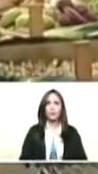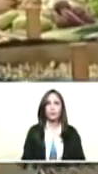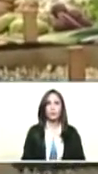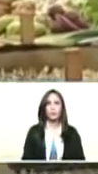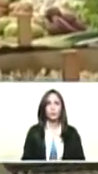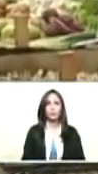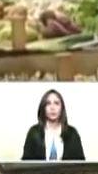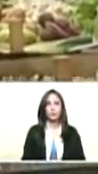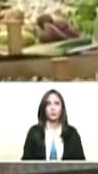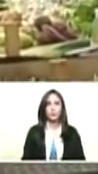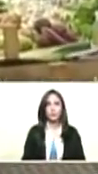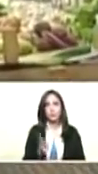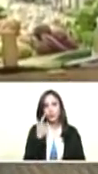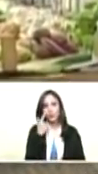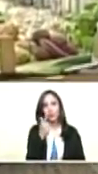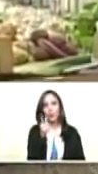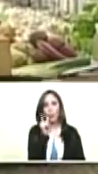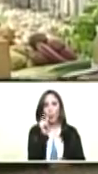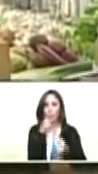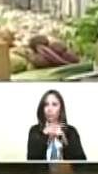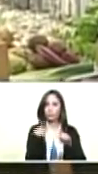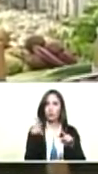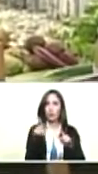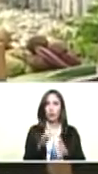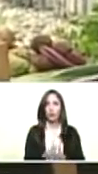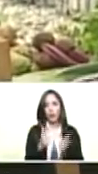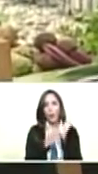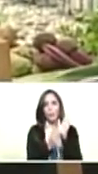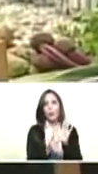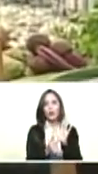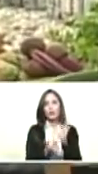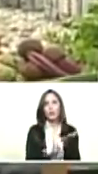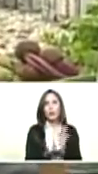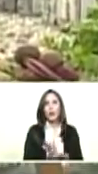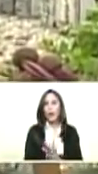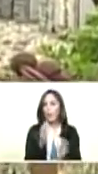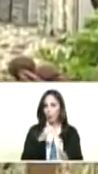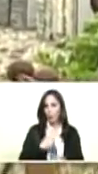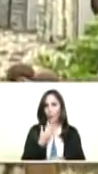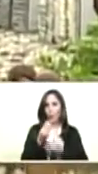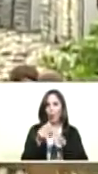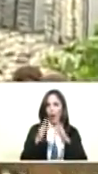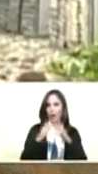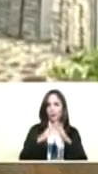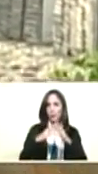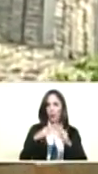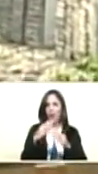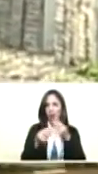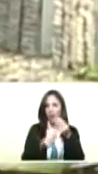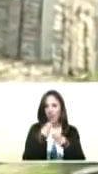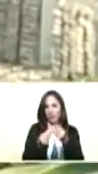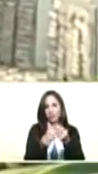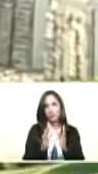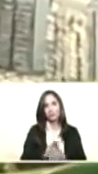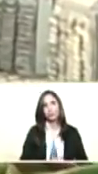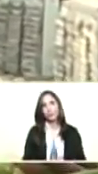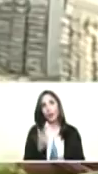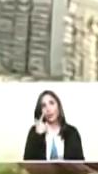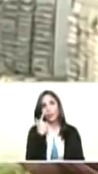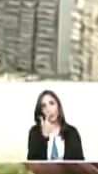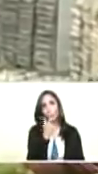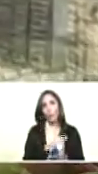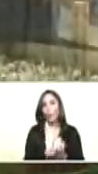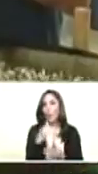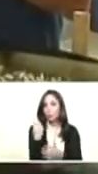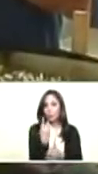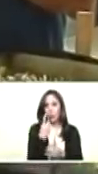continuad. Presidente, aquí tenemos un ejemplo de lo que podemos hacer en la casa. El cebollín nosotros lo comercializamos solo a la parte de